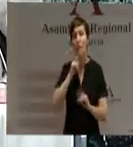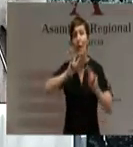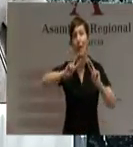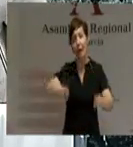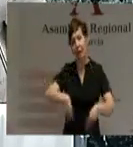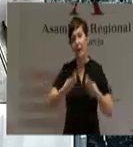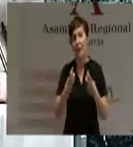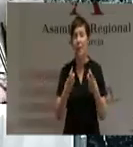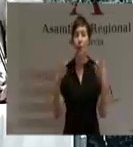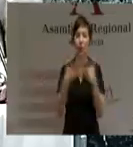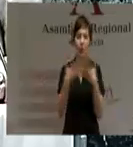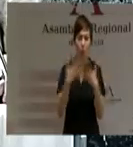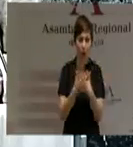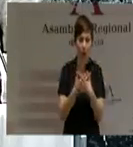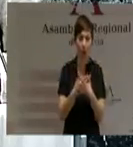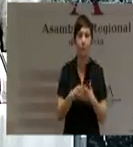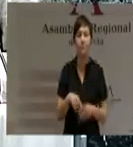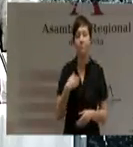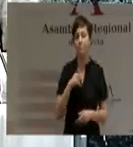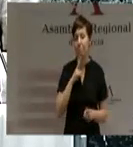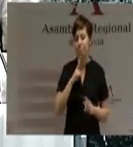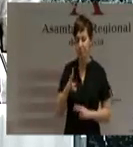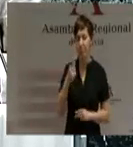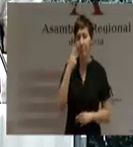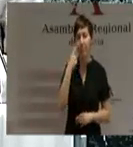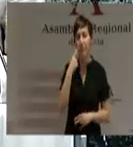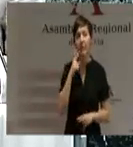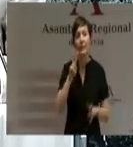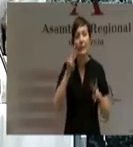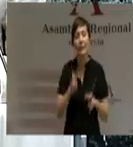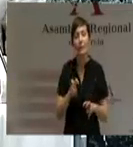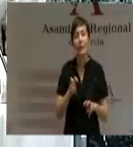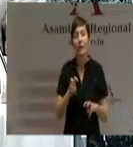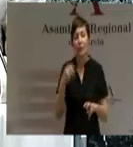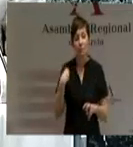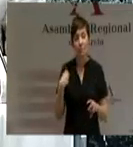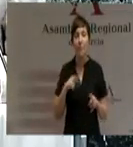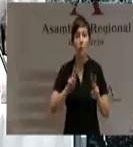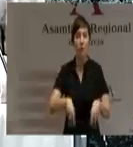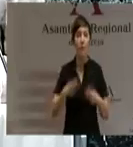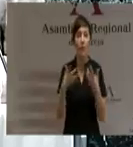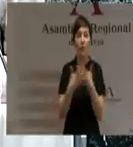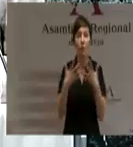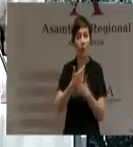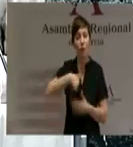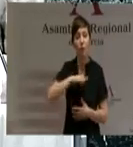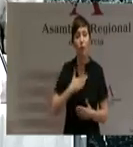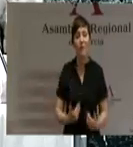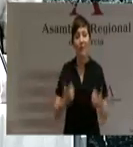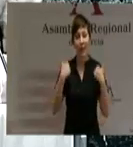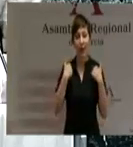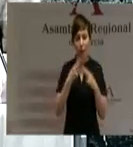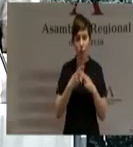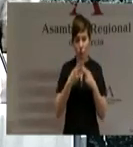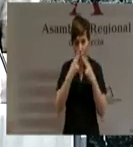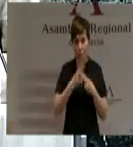lo primero que tengo que decirle es que el precio que tenemos que pagar los cargos públicos es precisamente que no